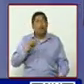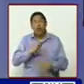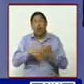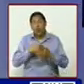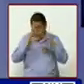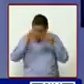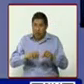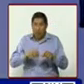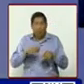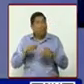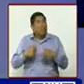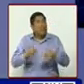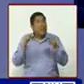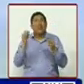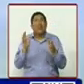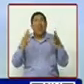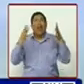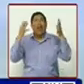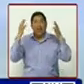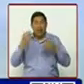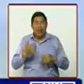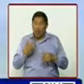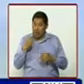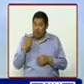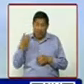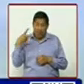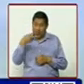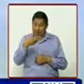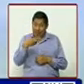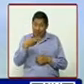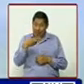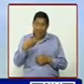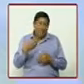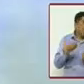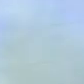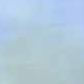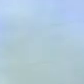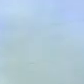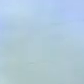Tigre que siguen de festejo. Bueno, ¿te parece que vamos a una pausa? Muy bien. Muy bien. Tenemos más acá en la tercera edición.